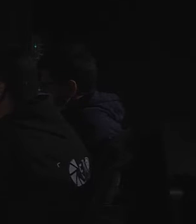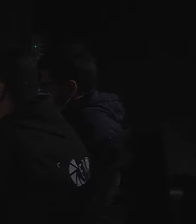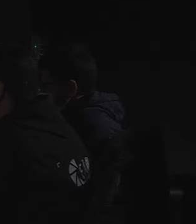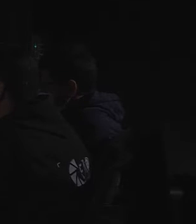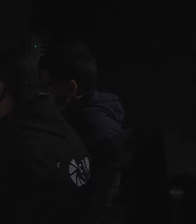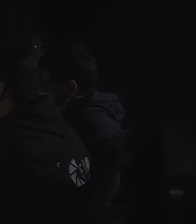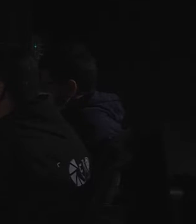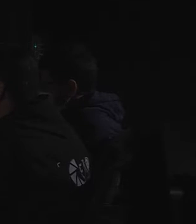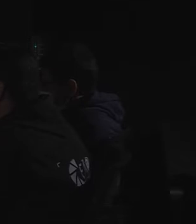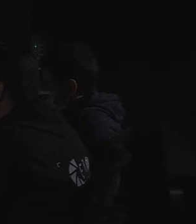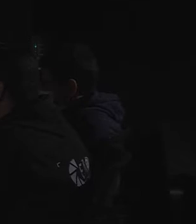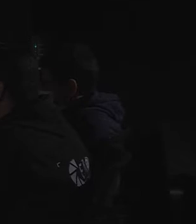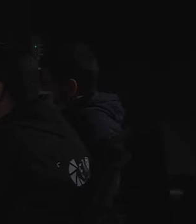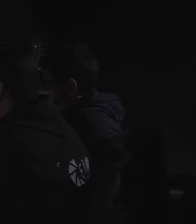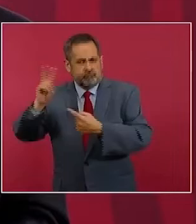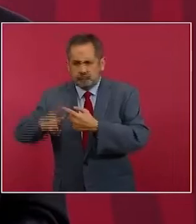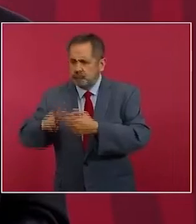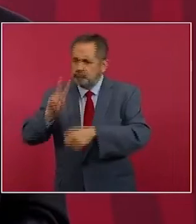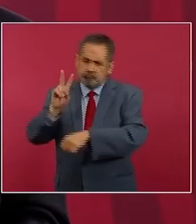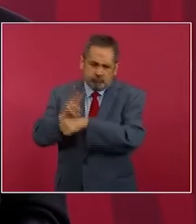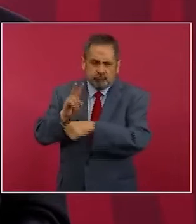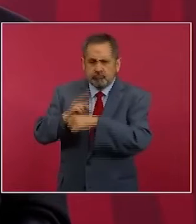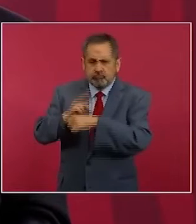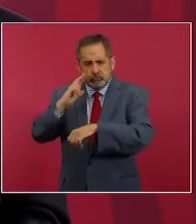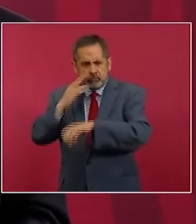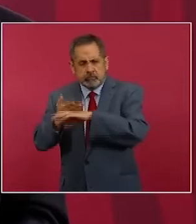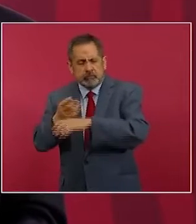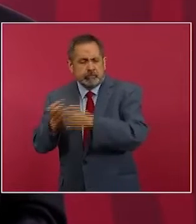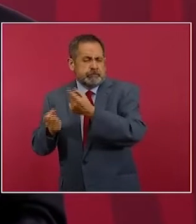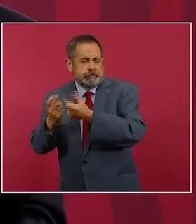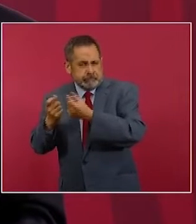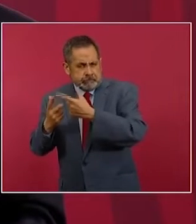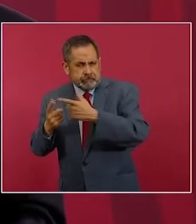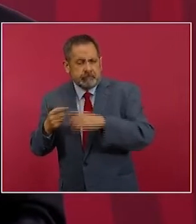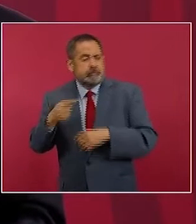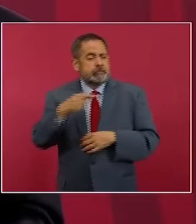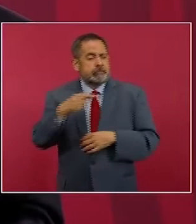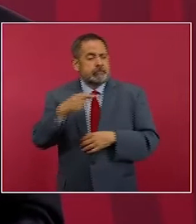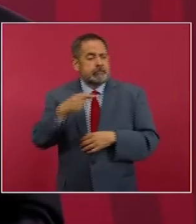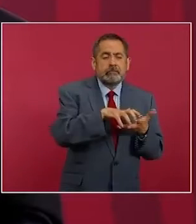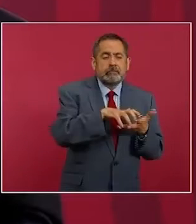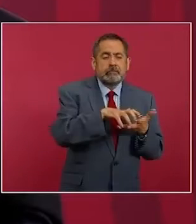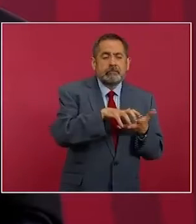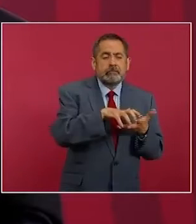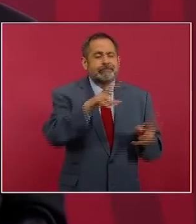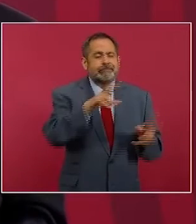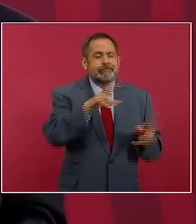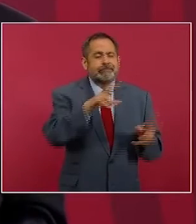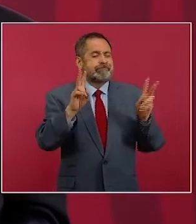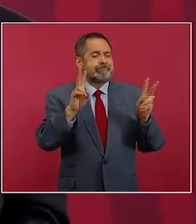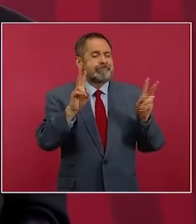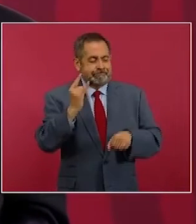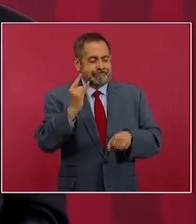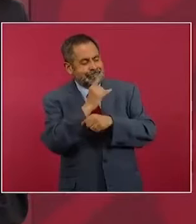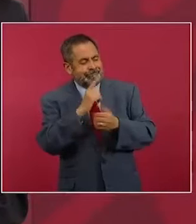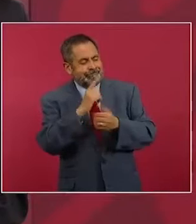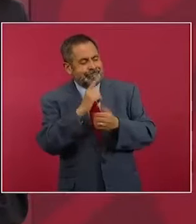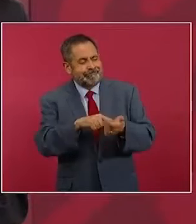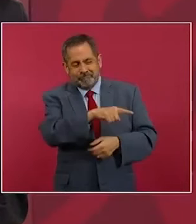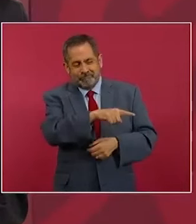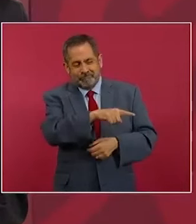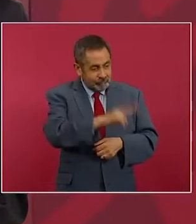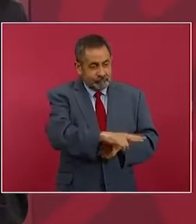El presidente Andrés Manuel López Obrador acusó al gobierno de Estados Unidos de financiar a ambientalistas para